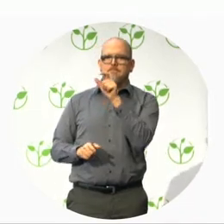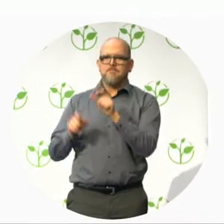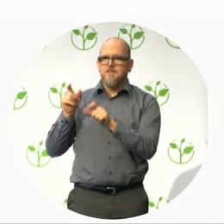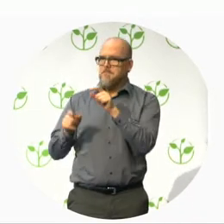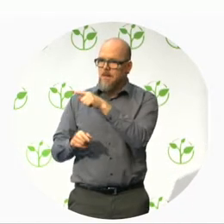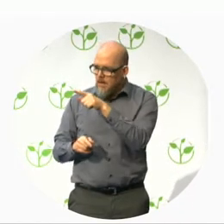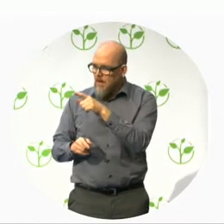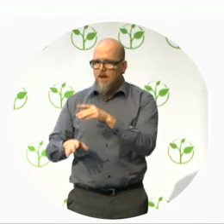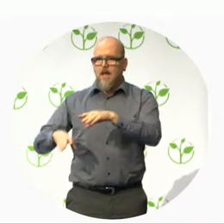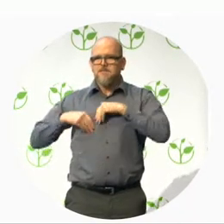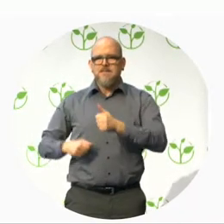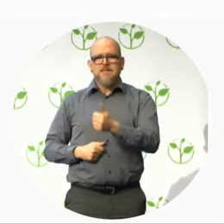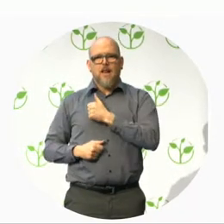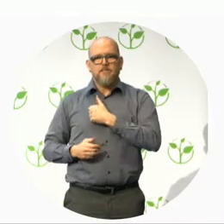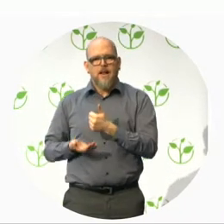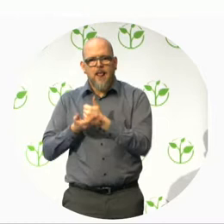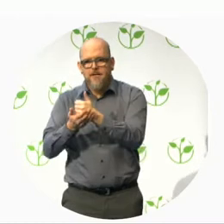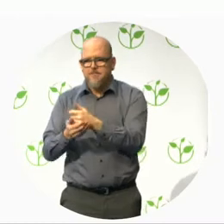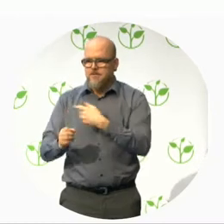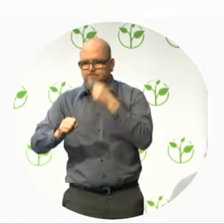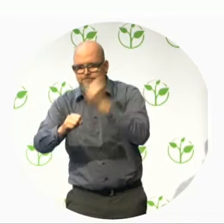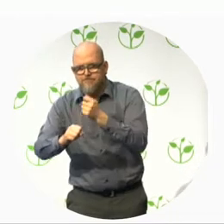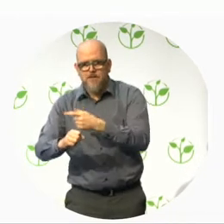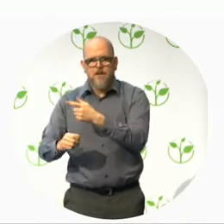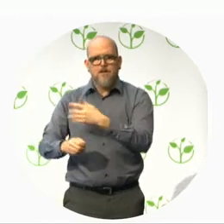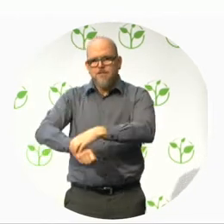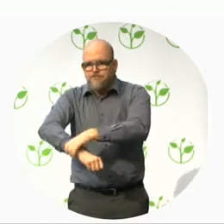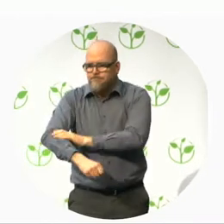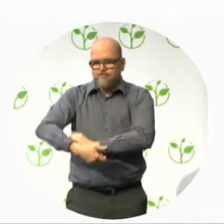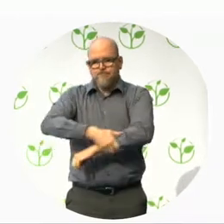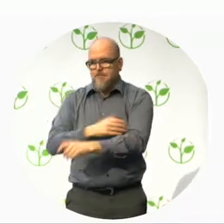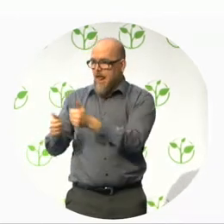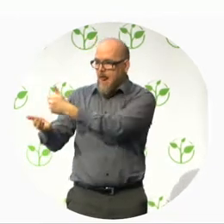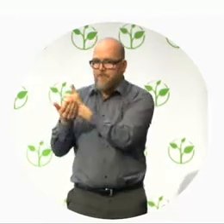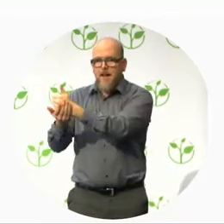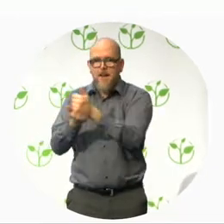Hizo una rampa para solidarizarse con la campaña de la Fundación Zaraquí.